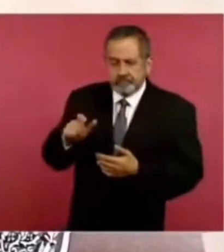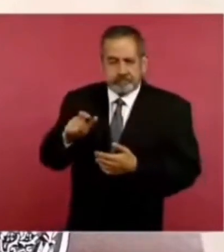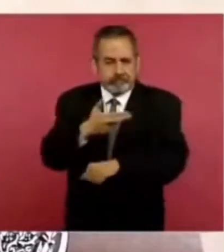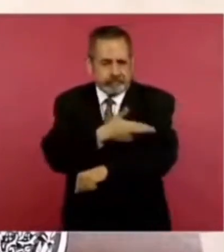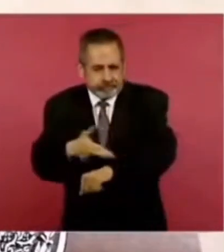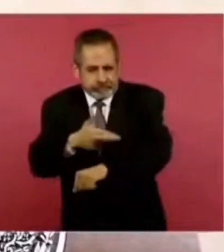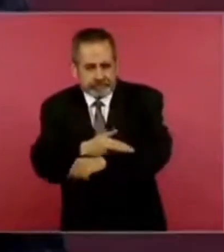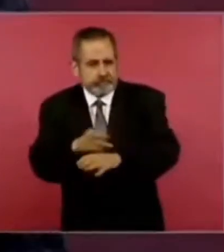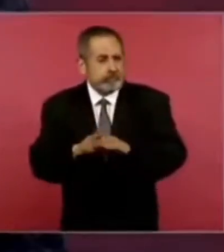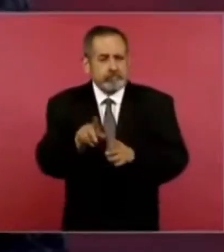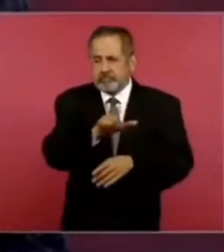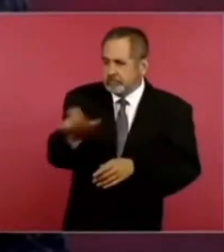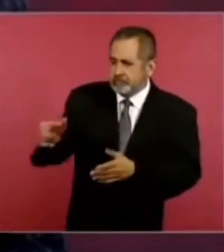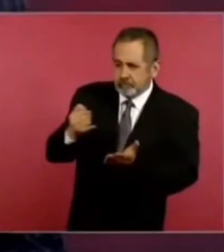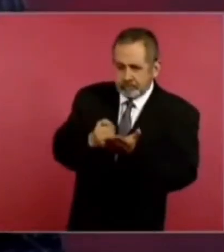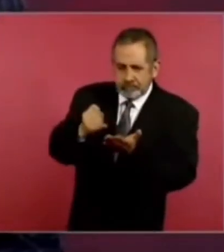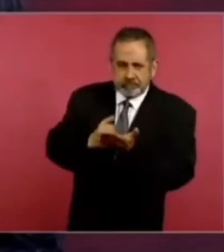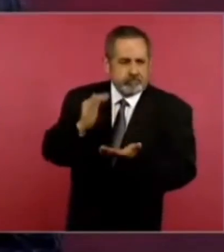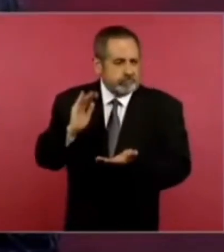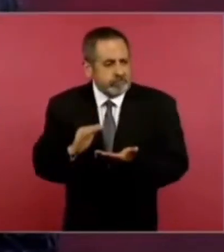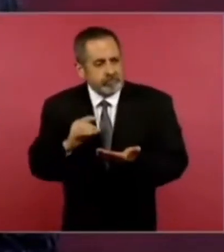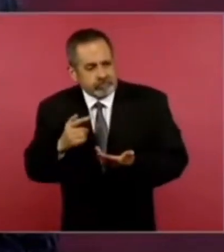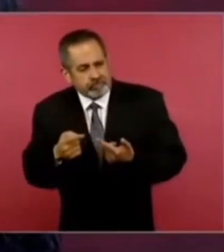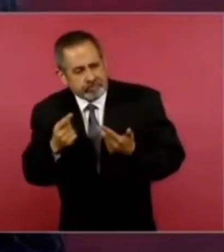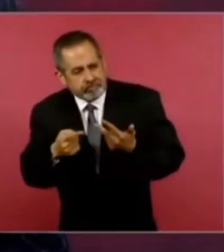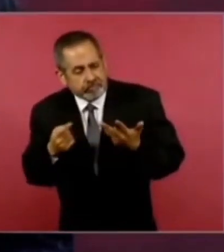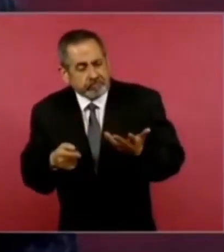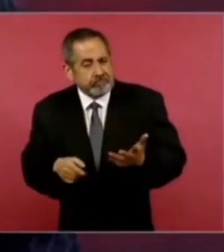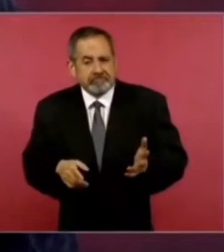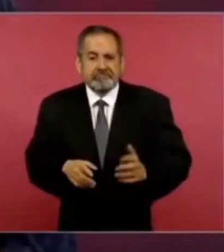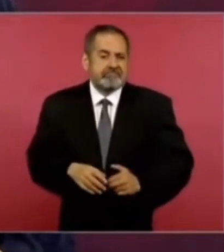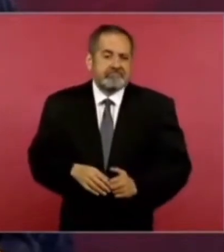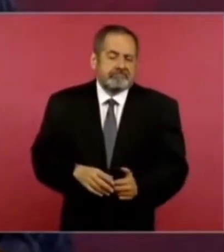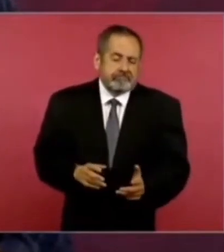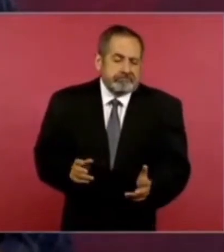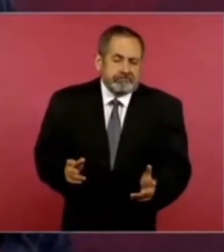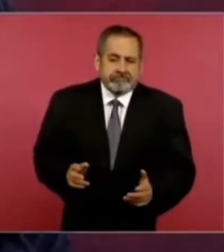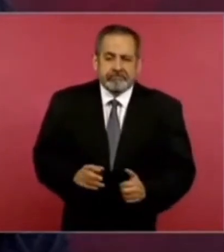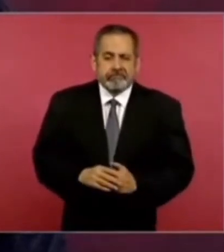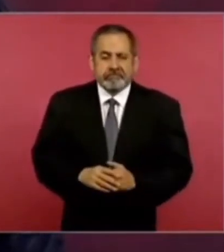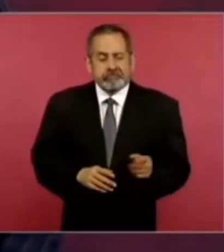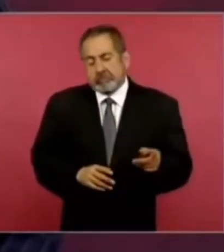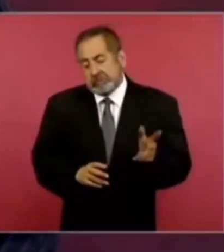bastante complejo. No solo es el adeudo